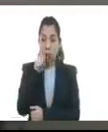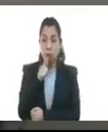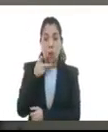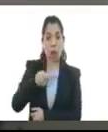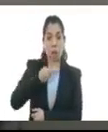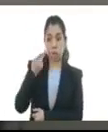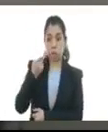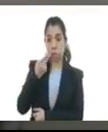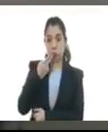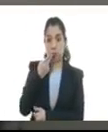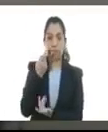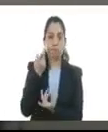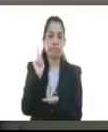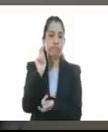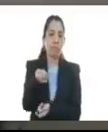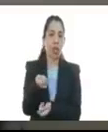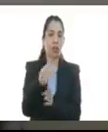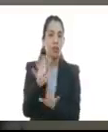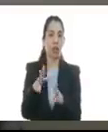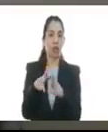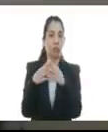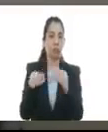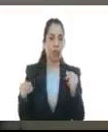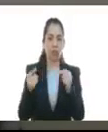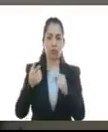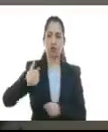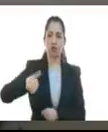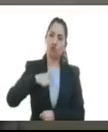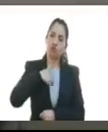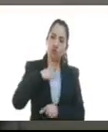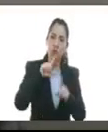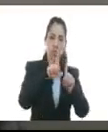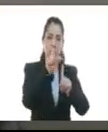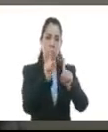por toda la República. Este primer capítulo